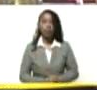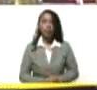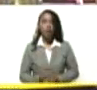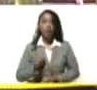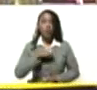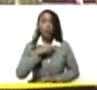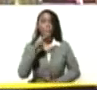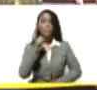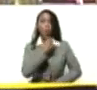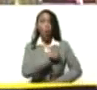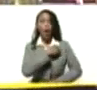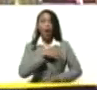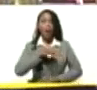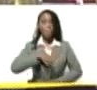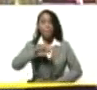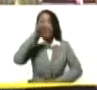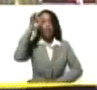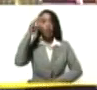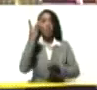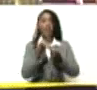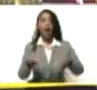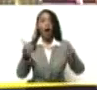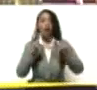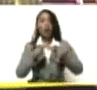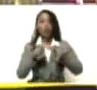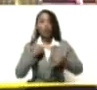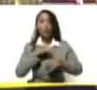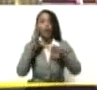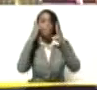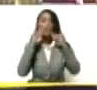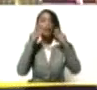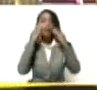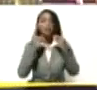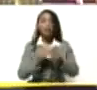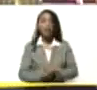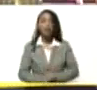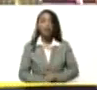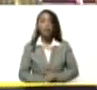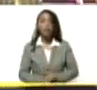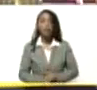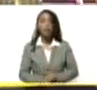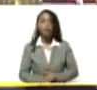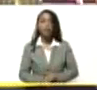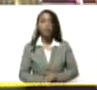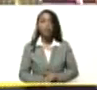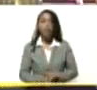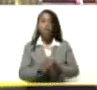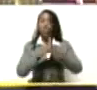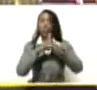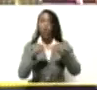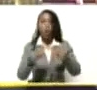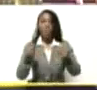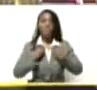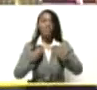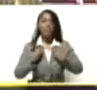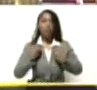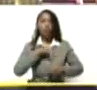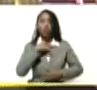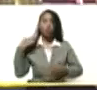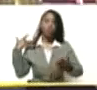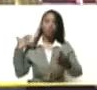nuestra moral, nuestra espiritualidad, nuestros valores, nuestra experiencia, todo lo que hemos vivido estos